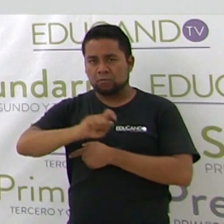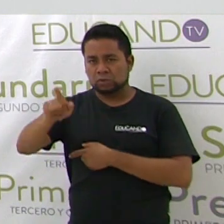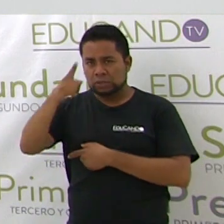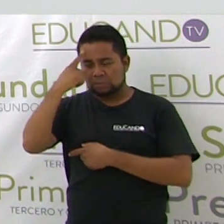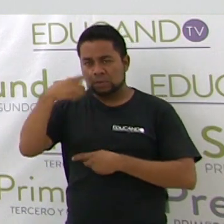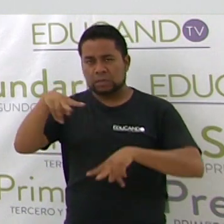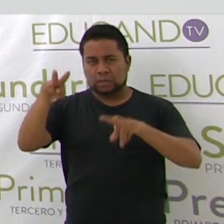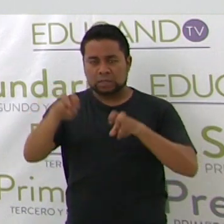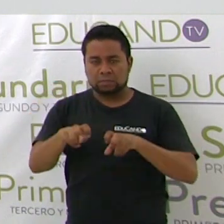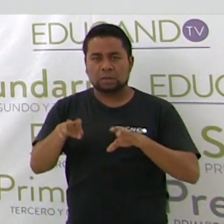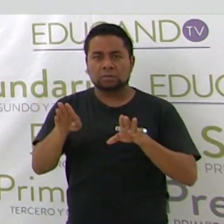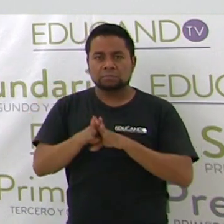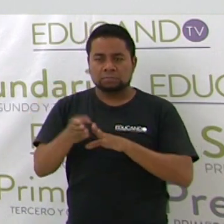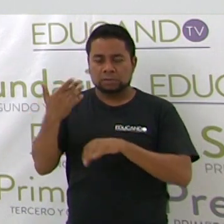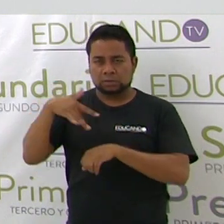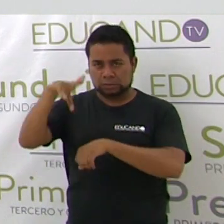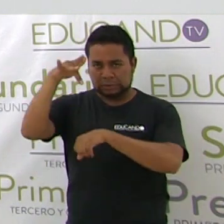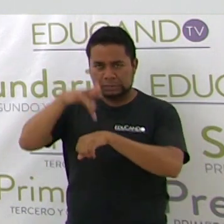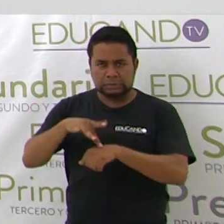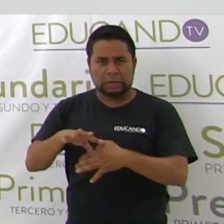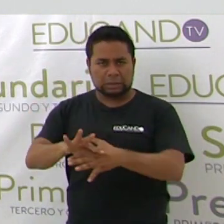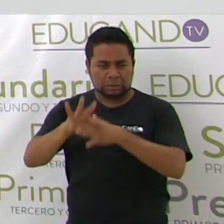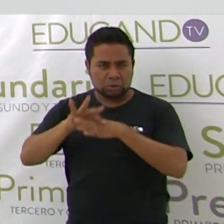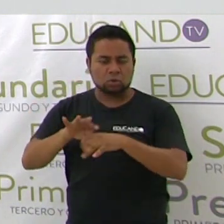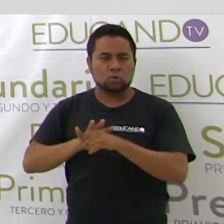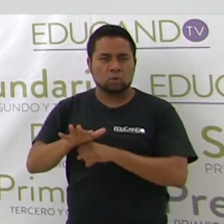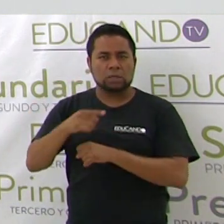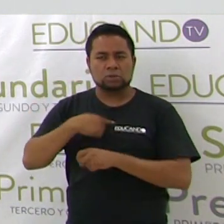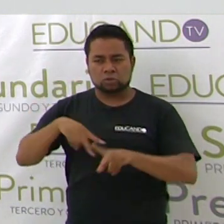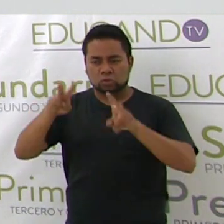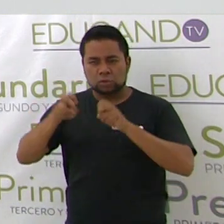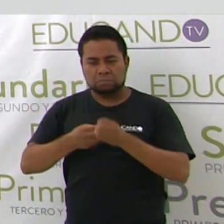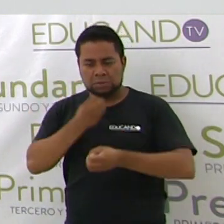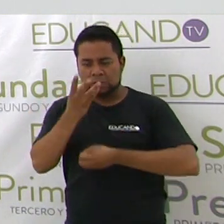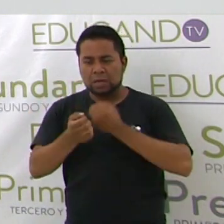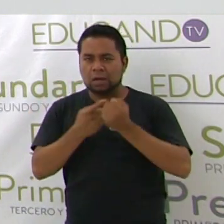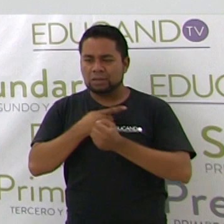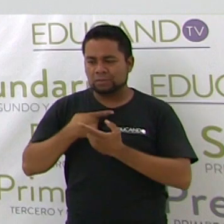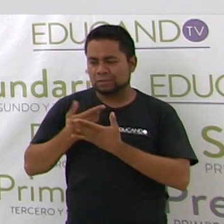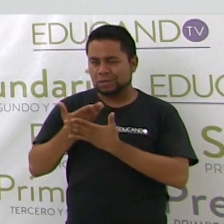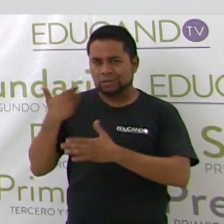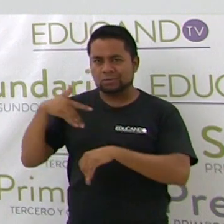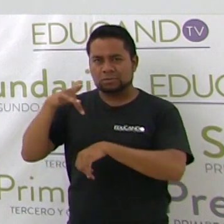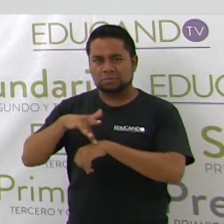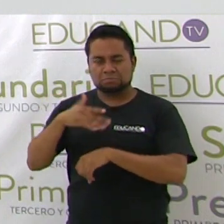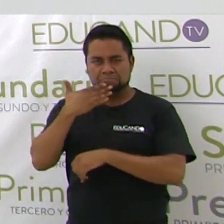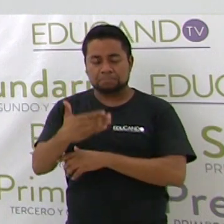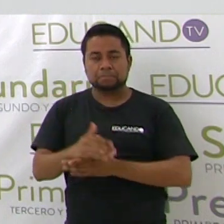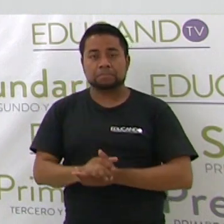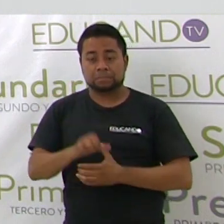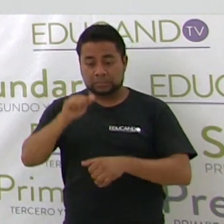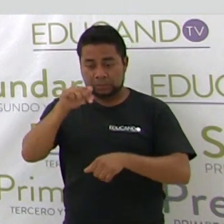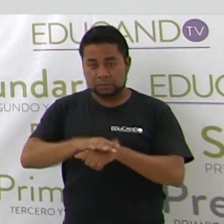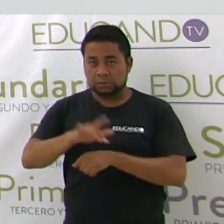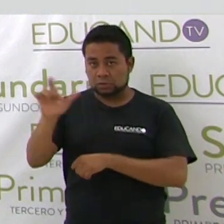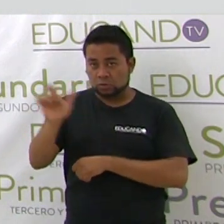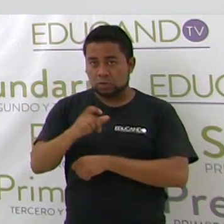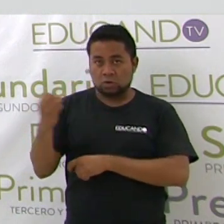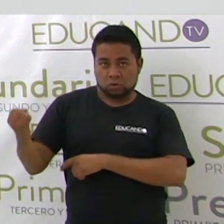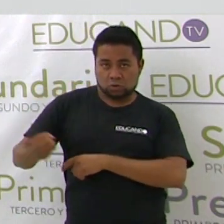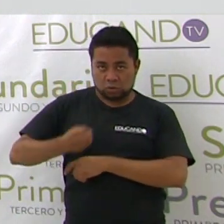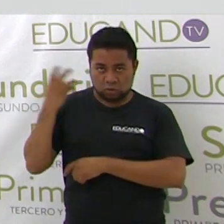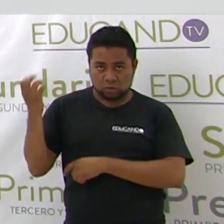tema, haber vivido sobre lo que nosotros vamos a platicar, ¿sí? Además, en una conferencia